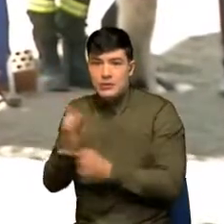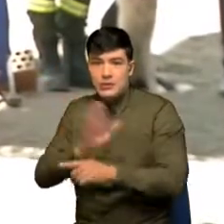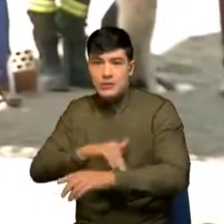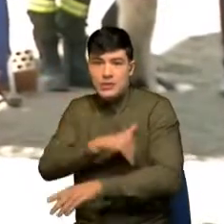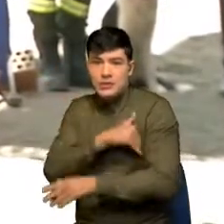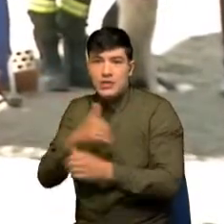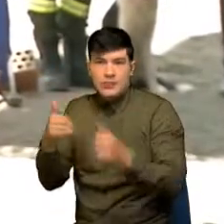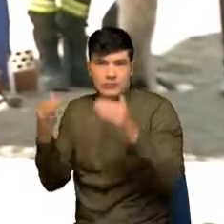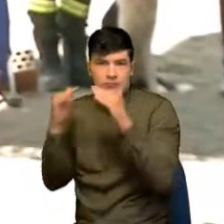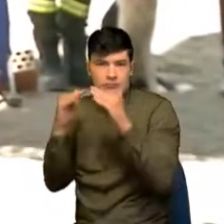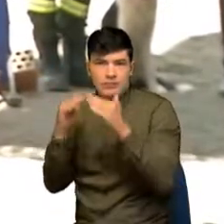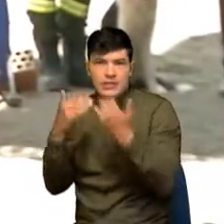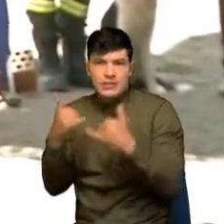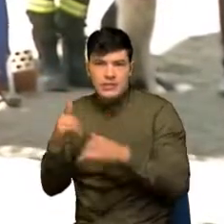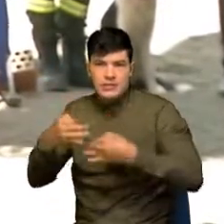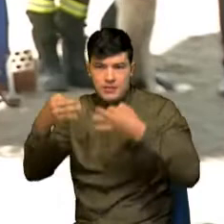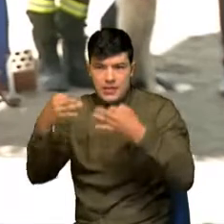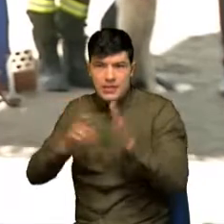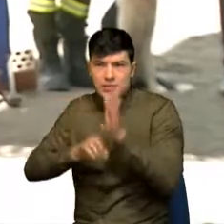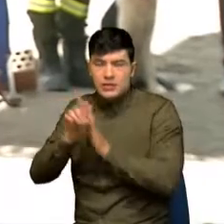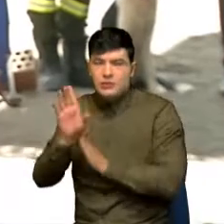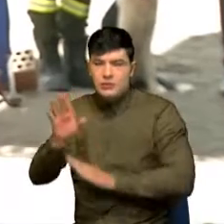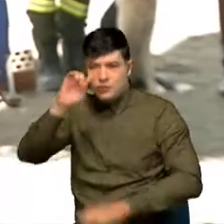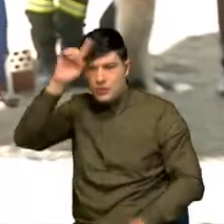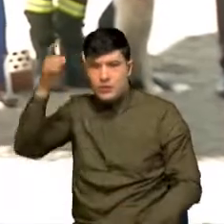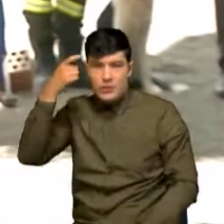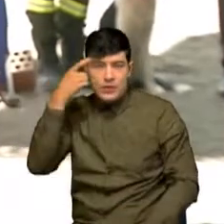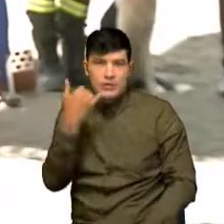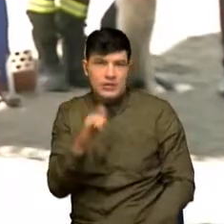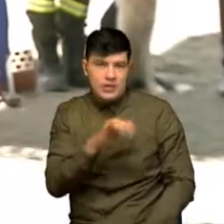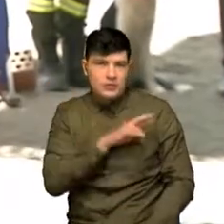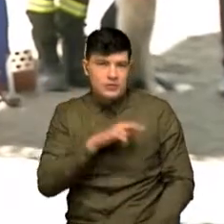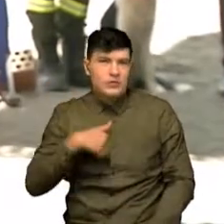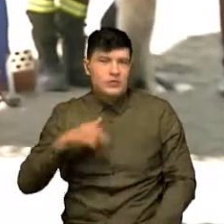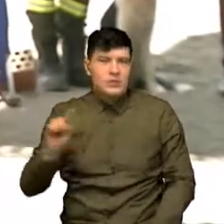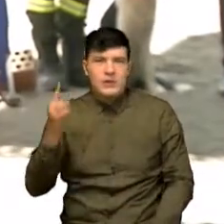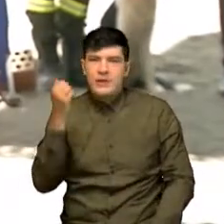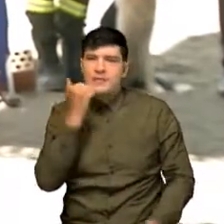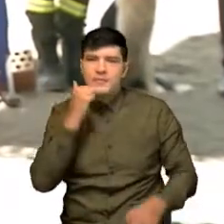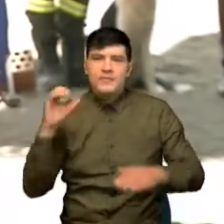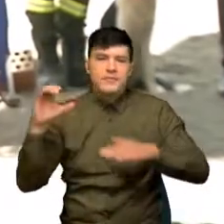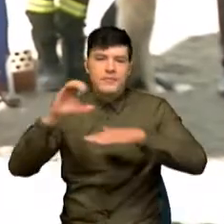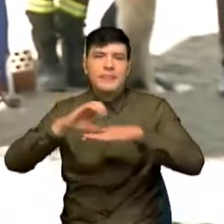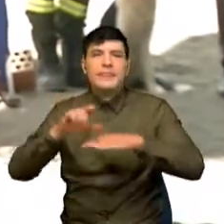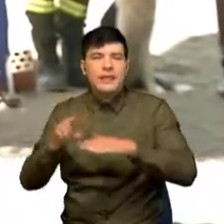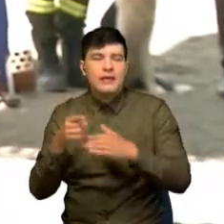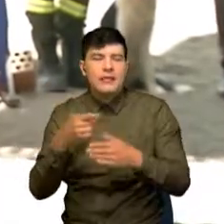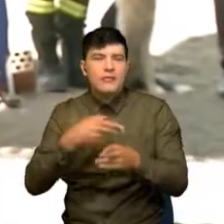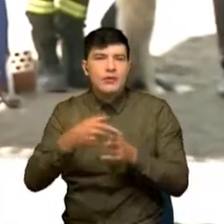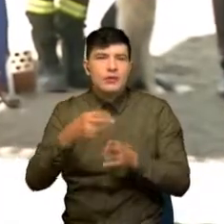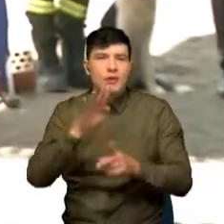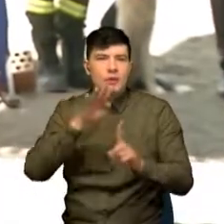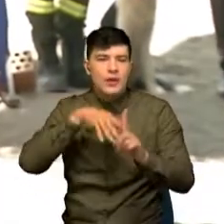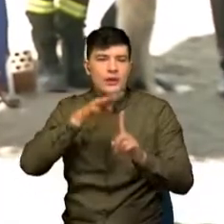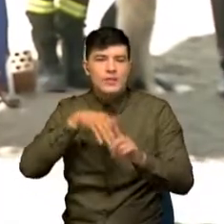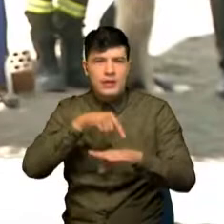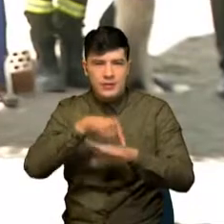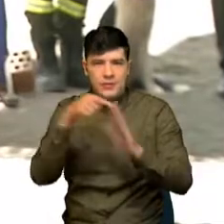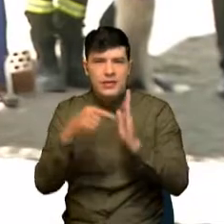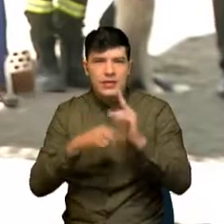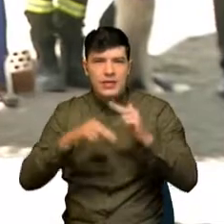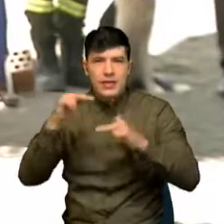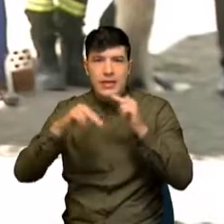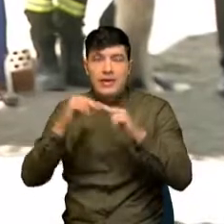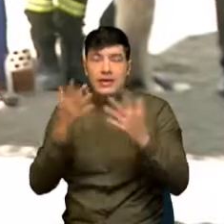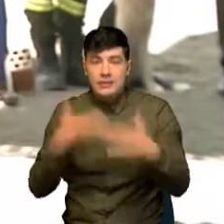materializar ya durante el gobierno y que ya colocamos la primera piedra, una obra que tiene una duración de 4 meses y que va a ser fundamental para mejorar la